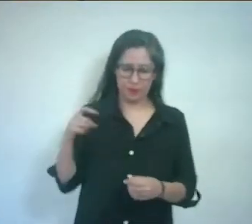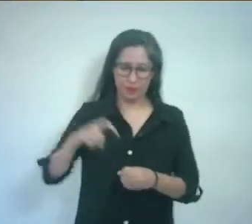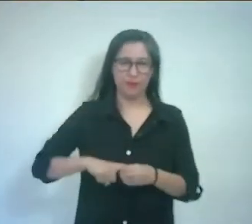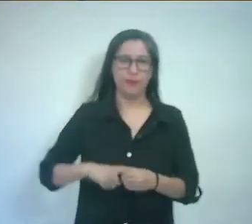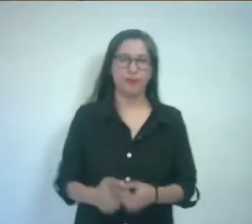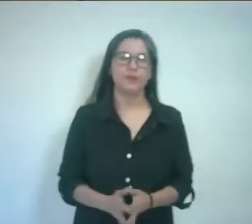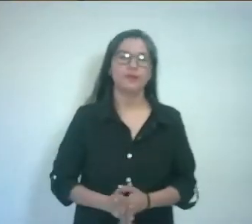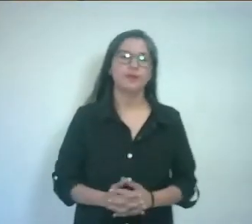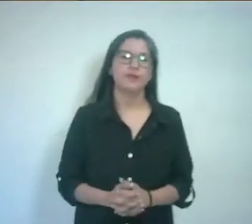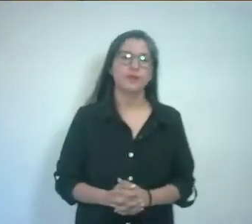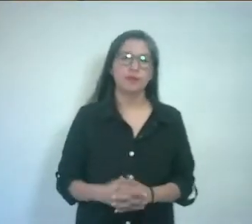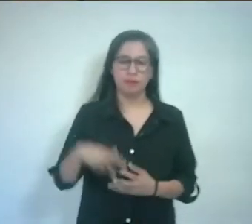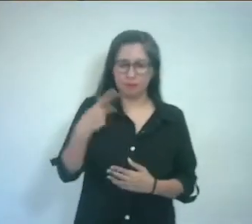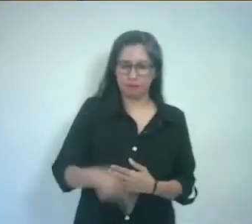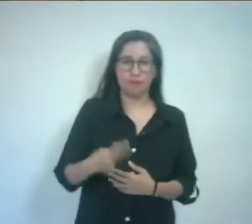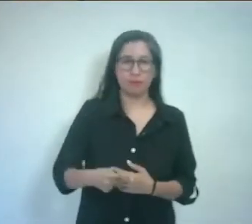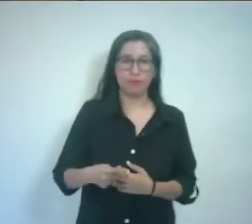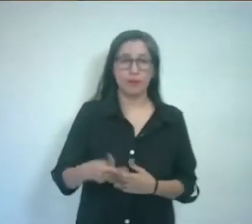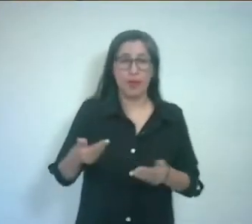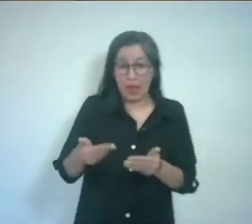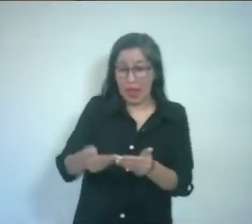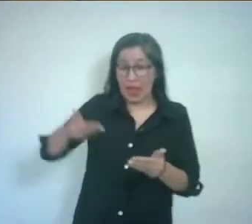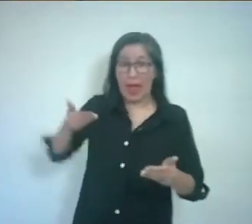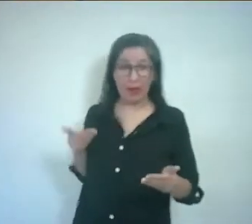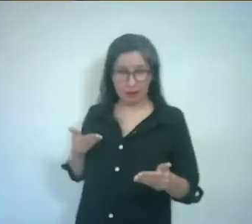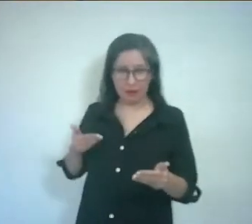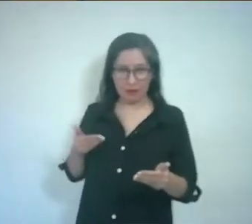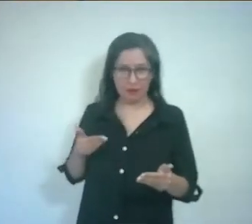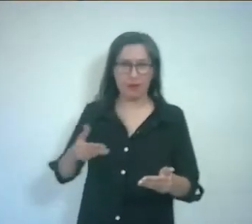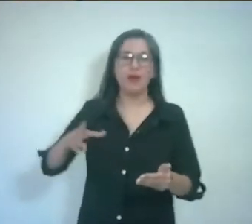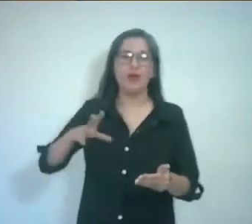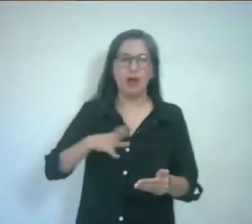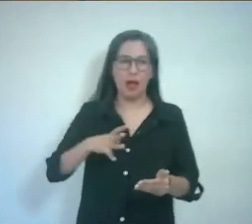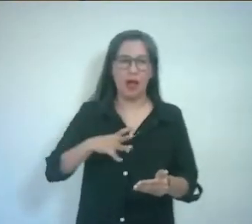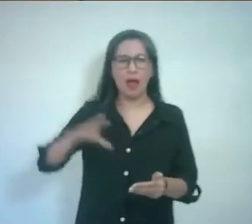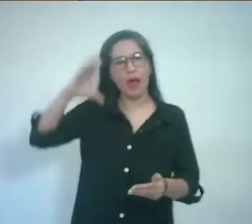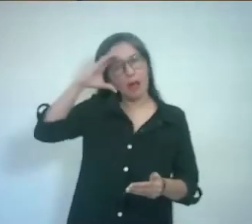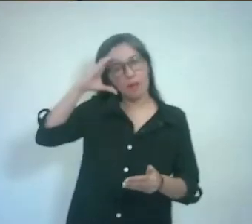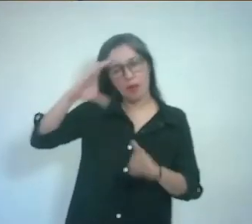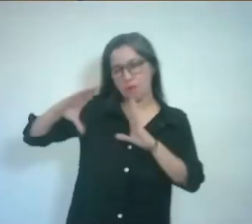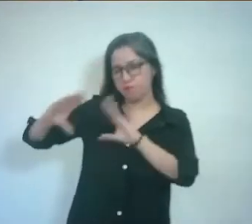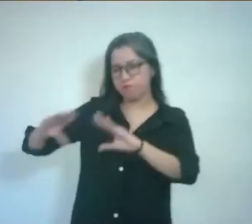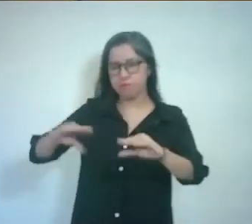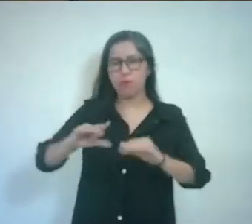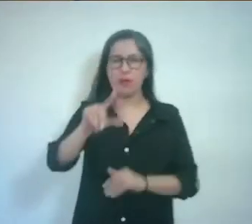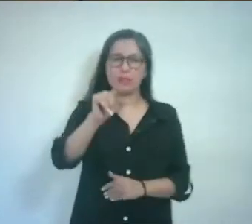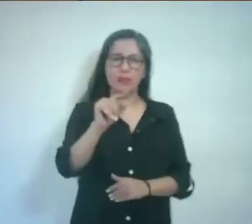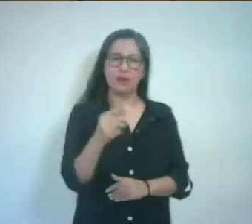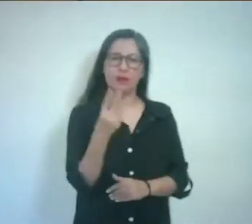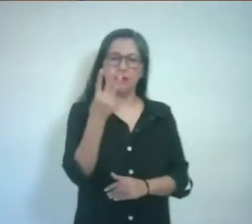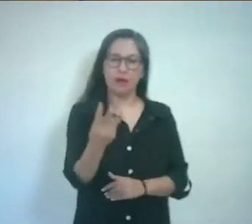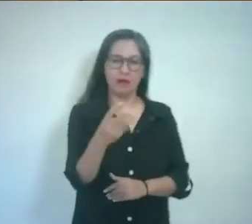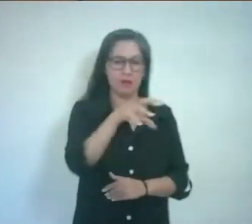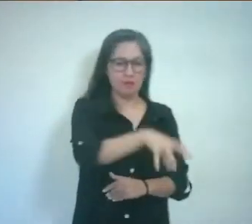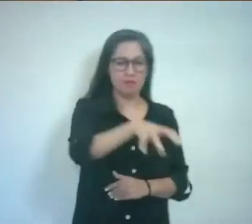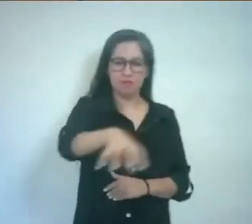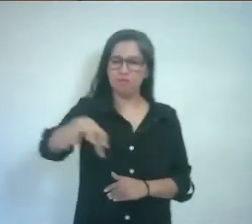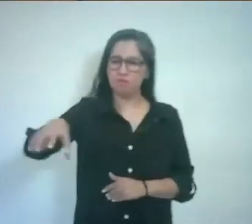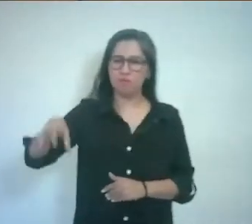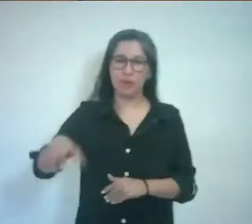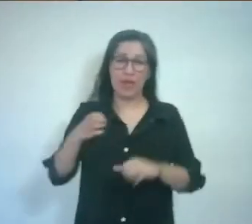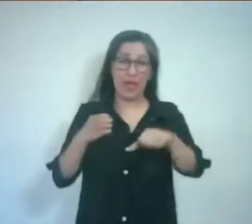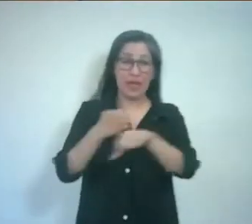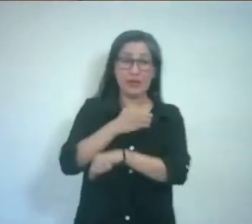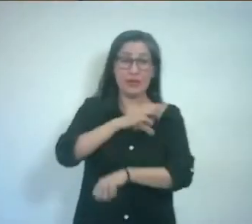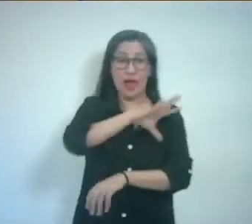nominal. Previo a este día, instalamos y capacitamos 73 organismos desconcentrados en todo el